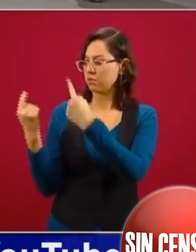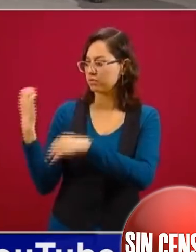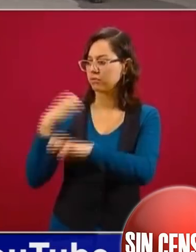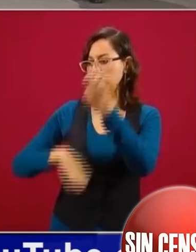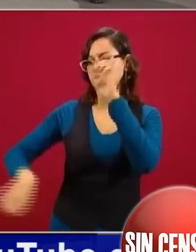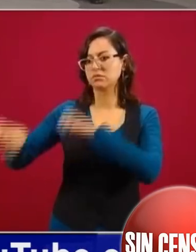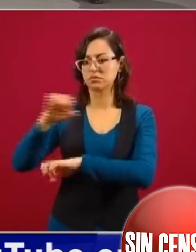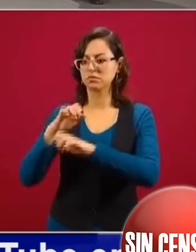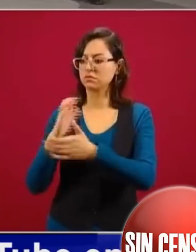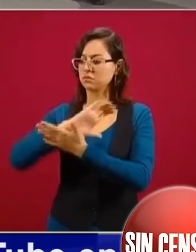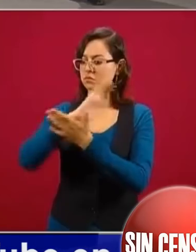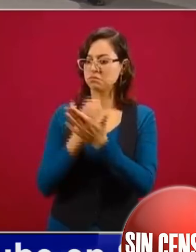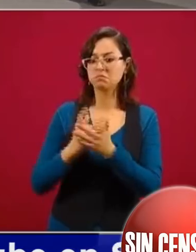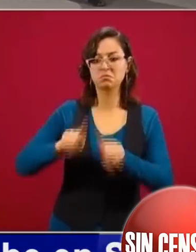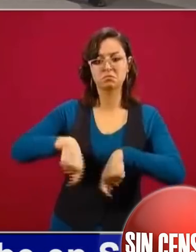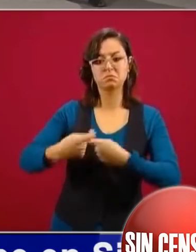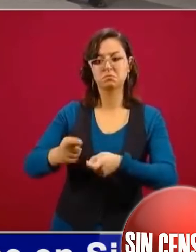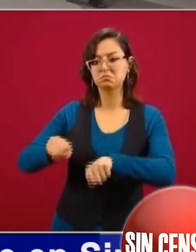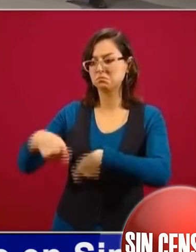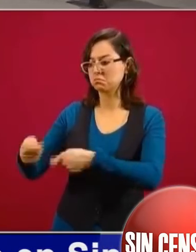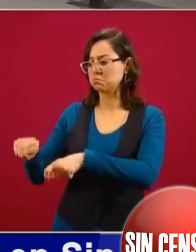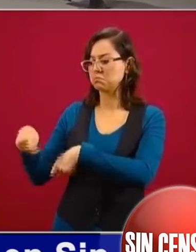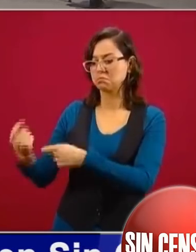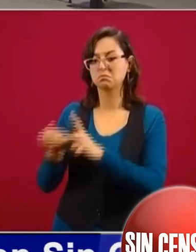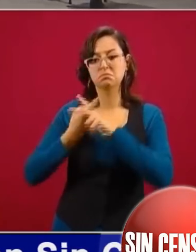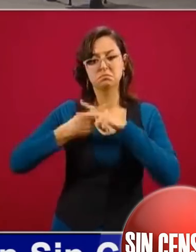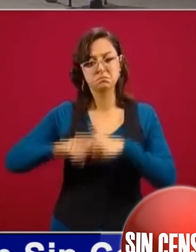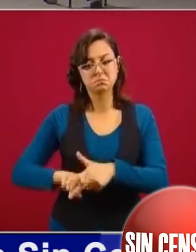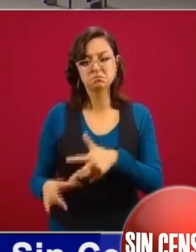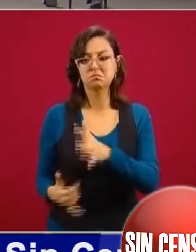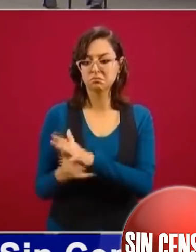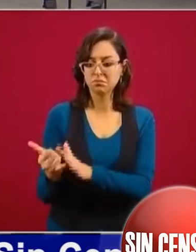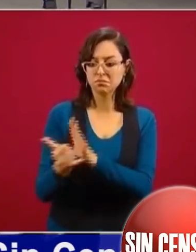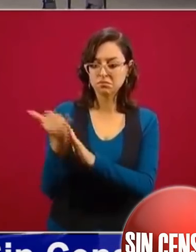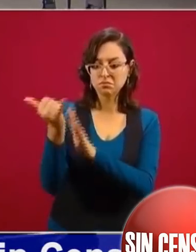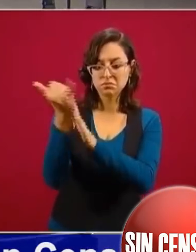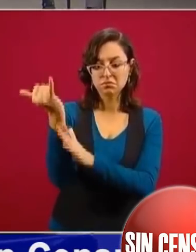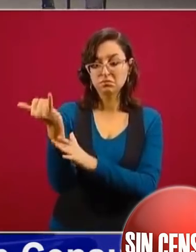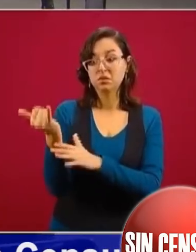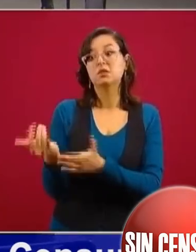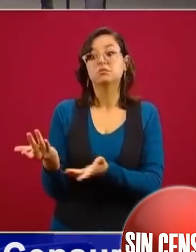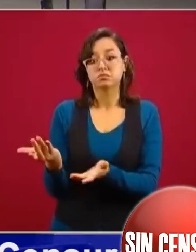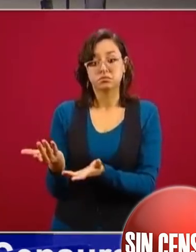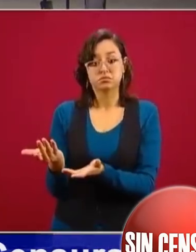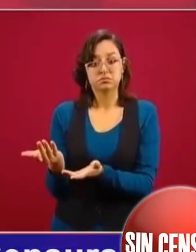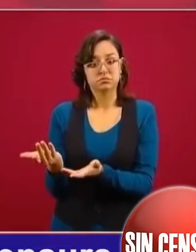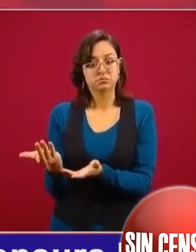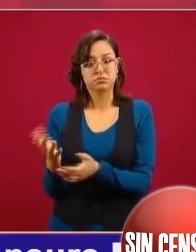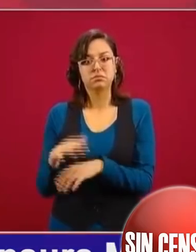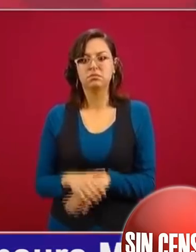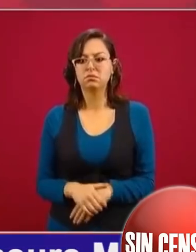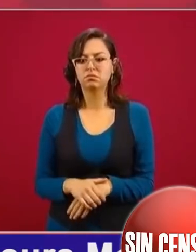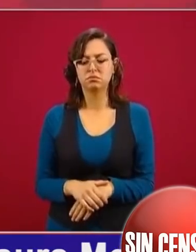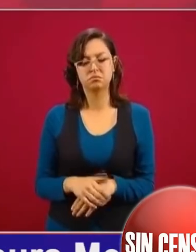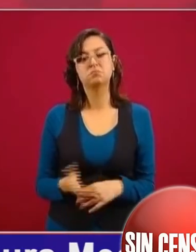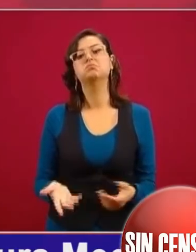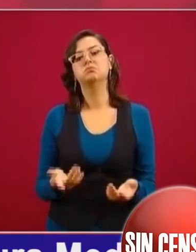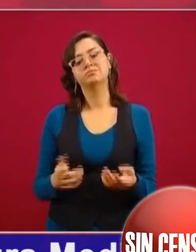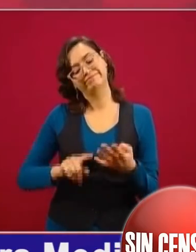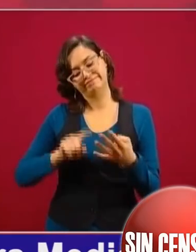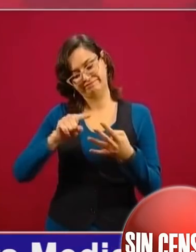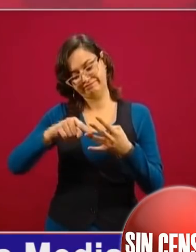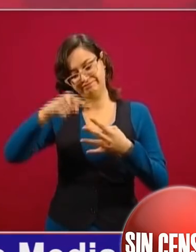obteniendo los contratos para la generación de empleo. ¿Qué otra cosa ayuda también a